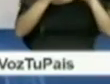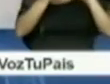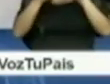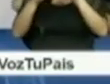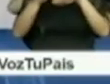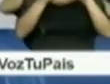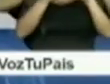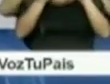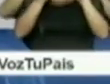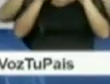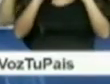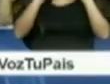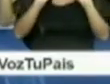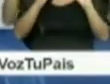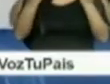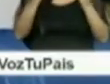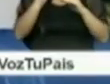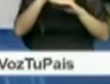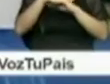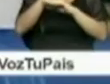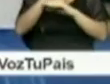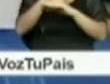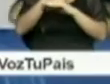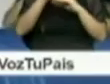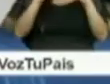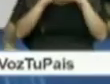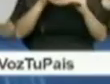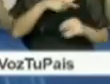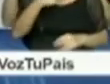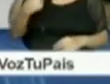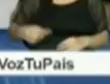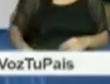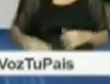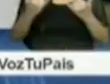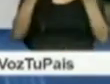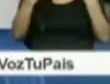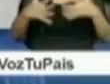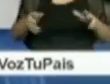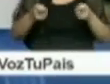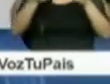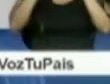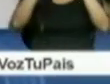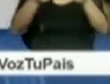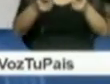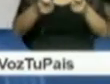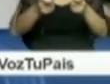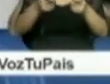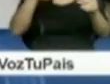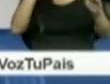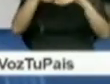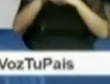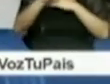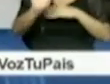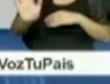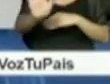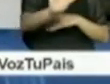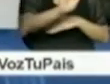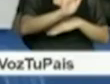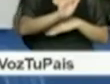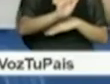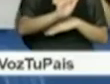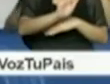eficaz entre Ecuador y China, está lista para ser inaugurada por ustedes con el